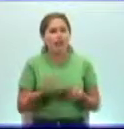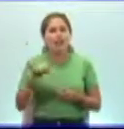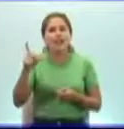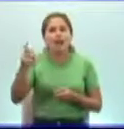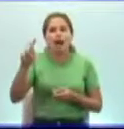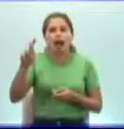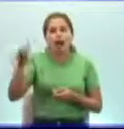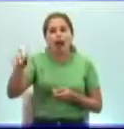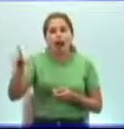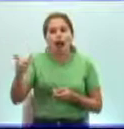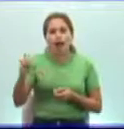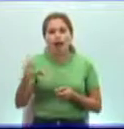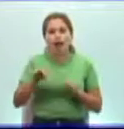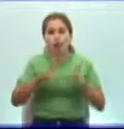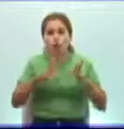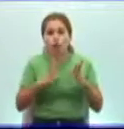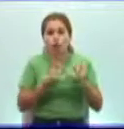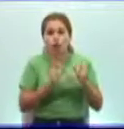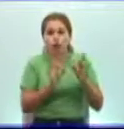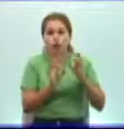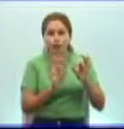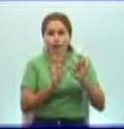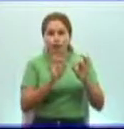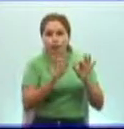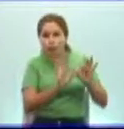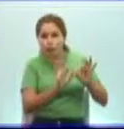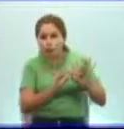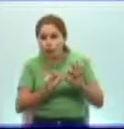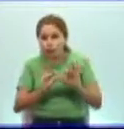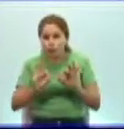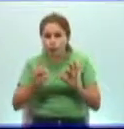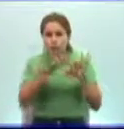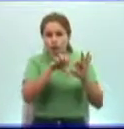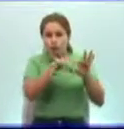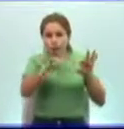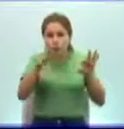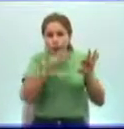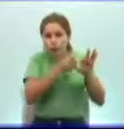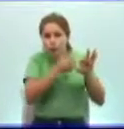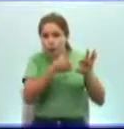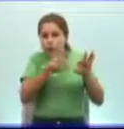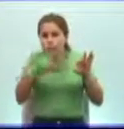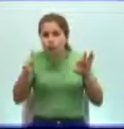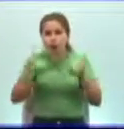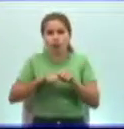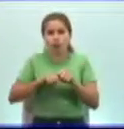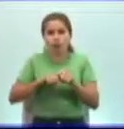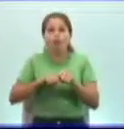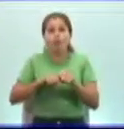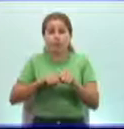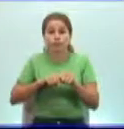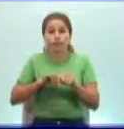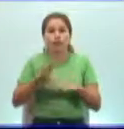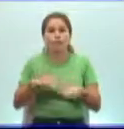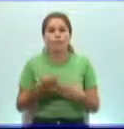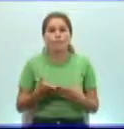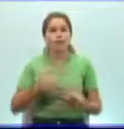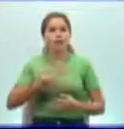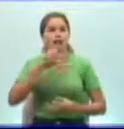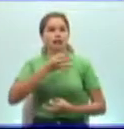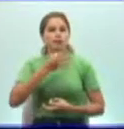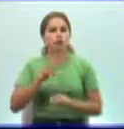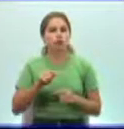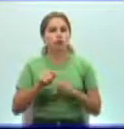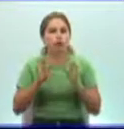de las partículas que atraviesan la sección transversal de un conductor en la unidad de tiempo. Además, la expresión que nos las